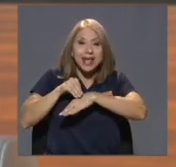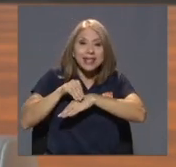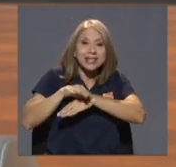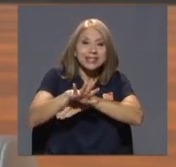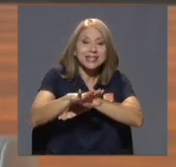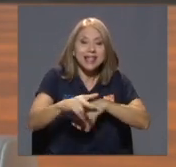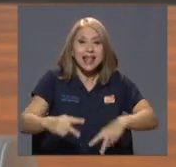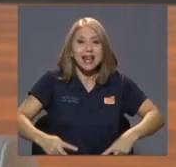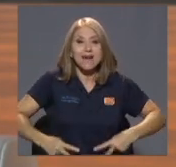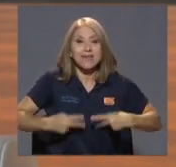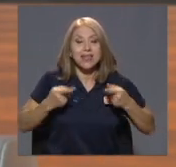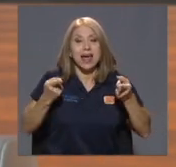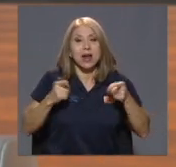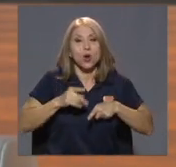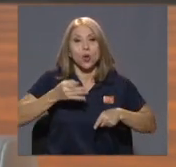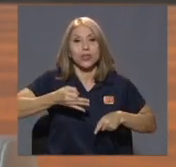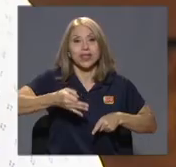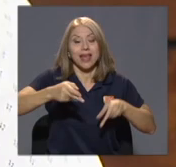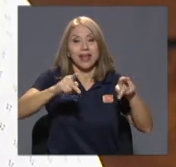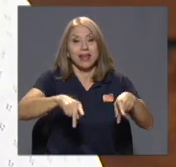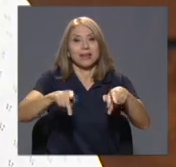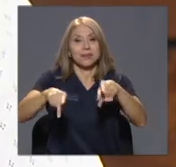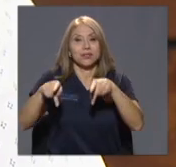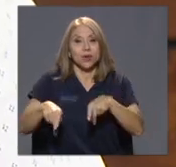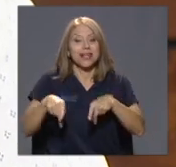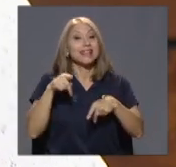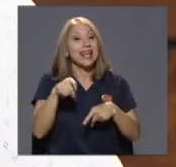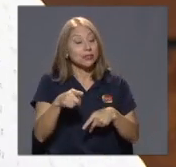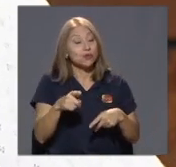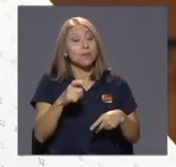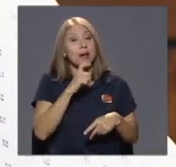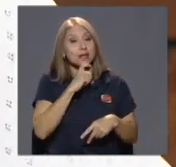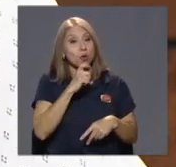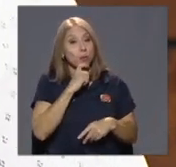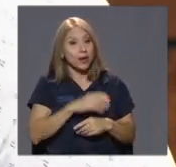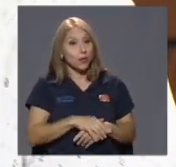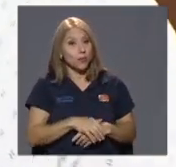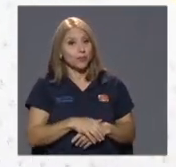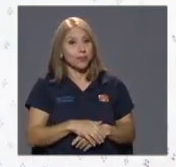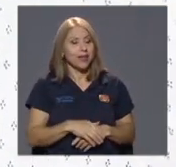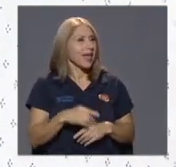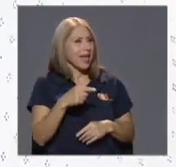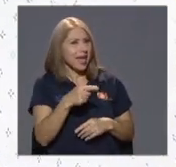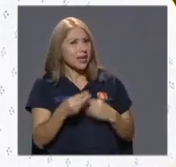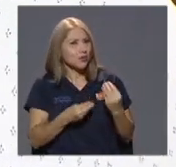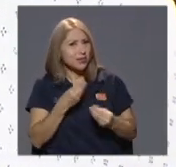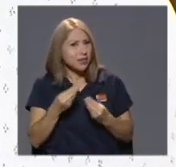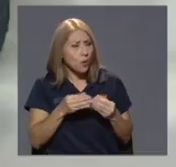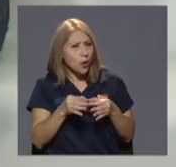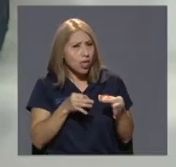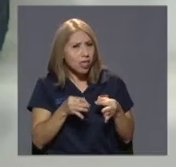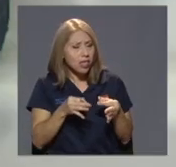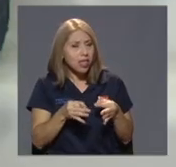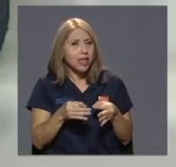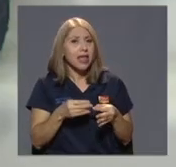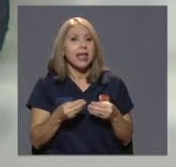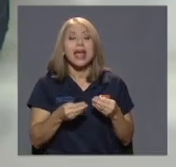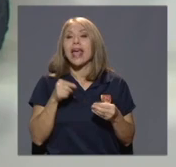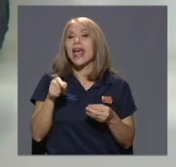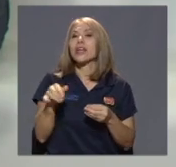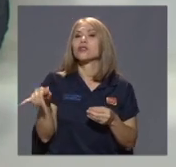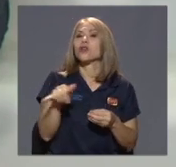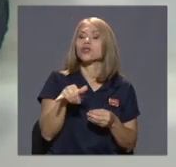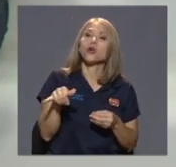personas, y eso es más complejo. Explíqueme eso, porque eso es como hacer storytelling de lo que sucede. Eso es como